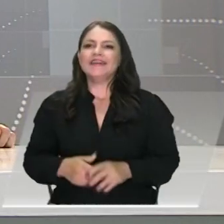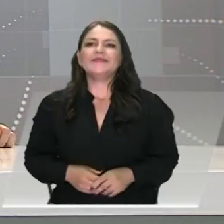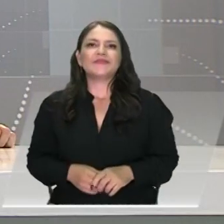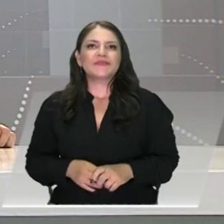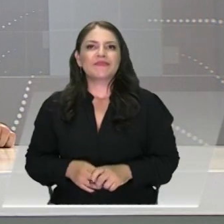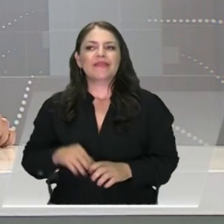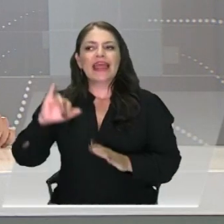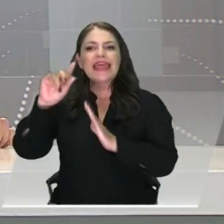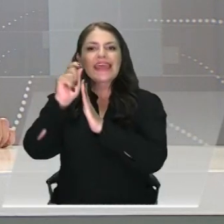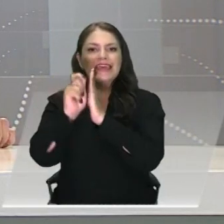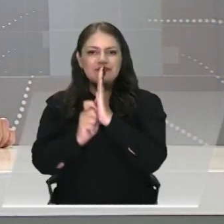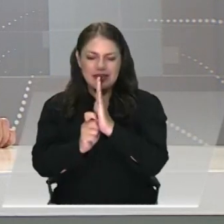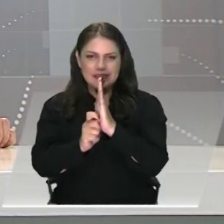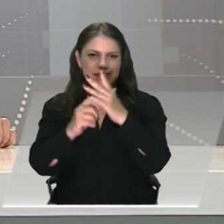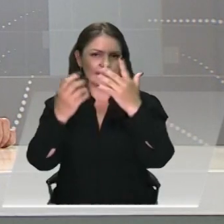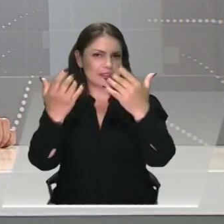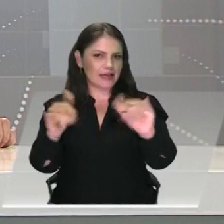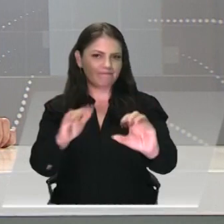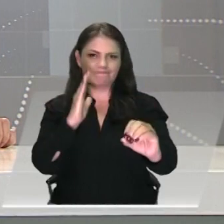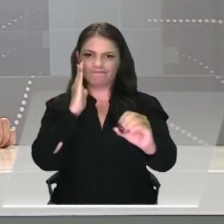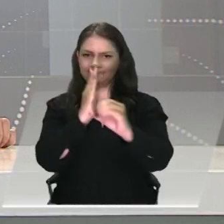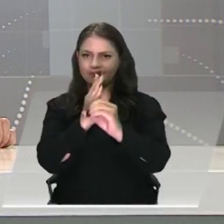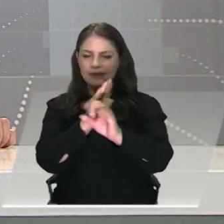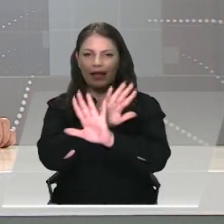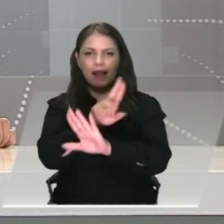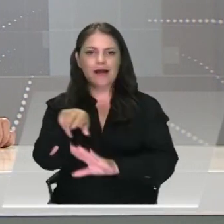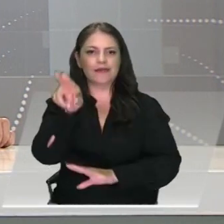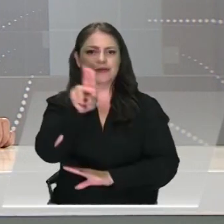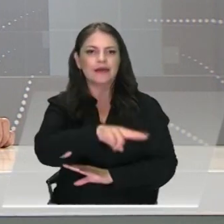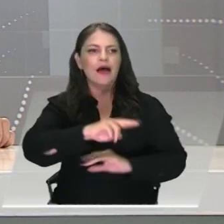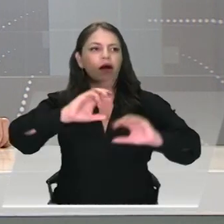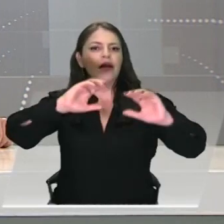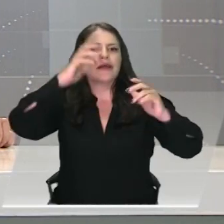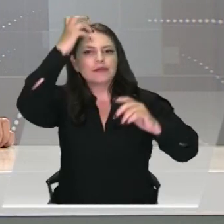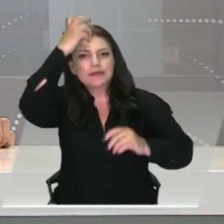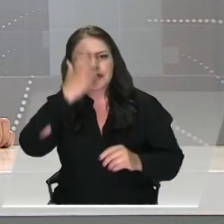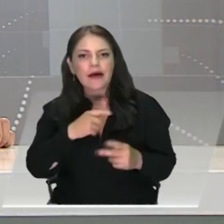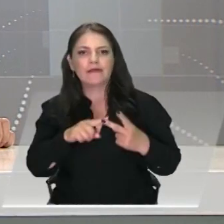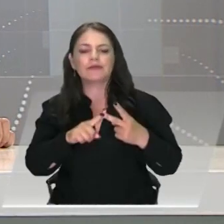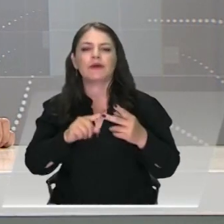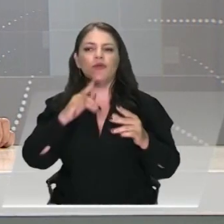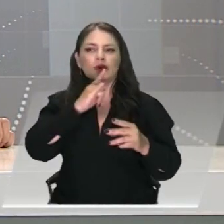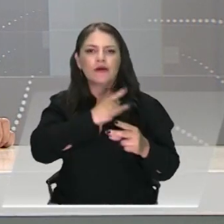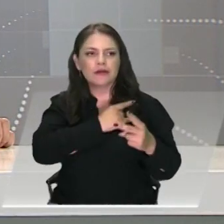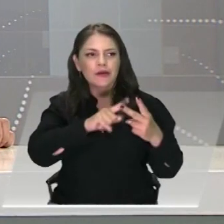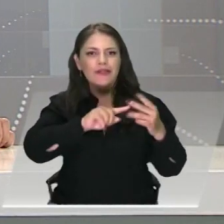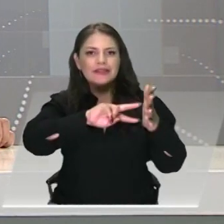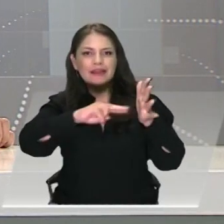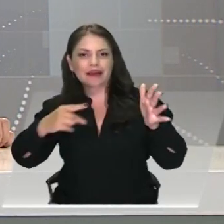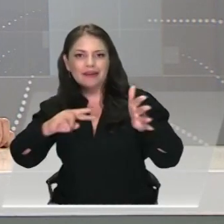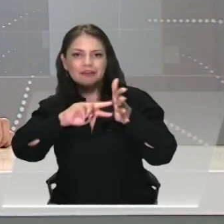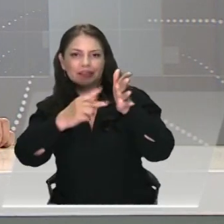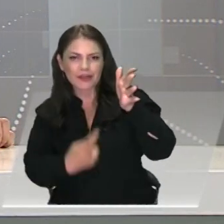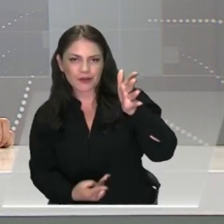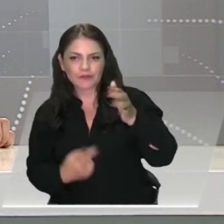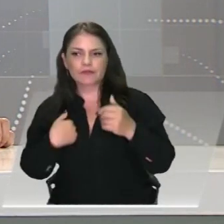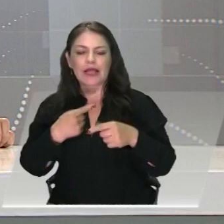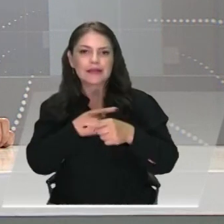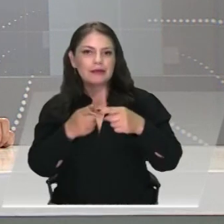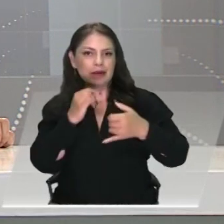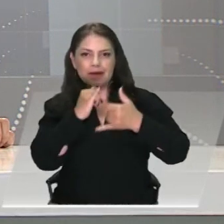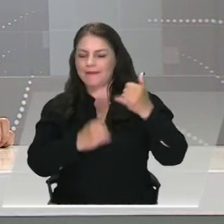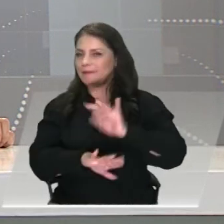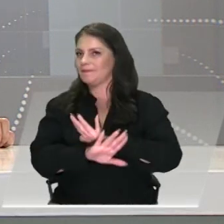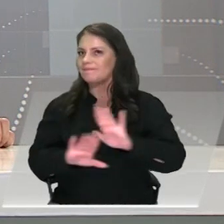El ICFES debió aplazar a última hora las pruebas Saber Pro de competencias para universitarios, técnicos y tecnólogos programadas para este fin de semana.